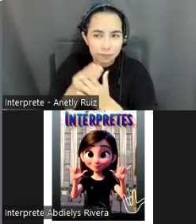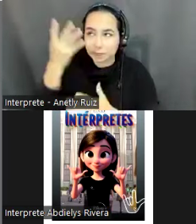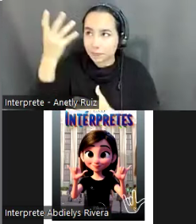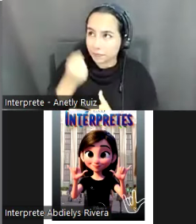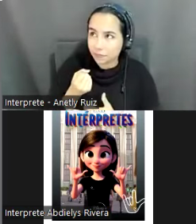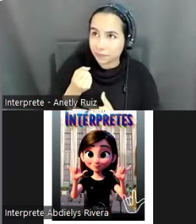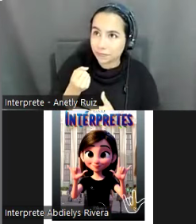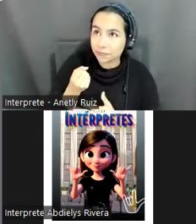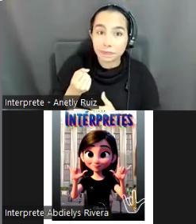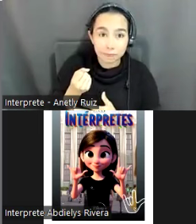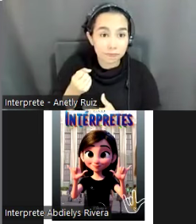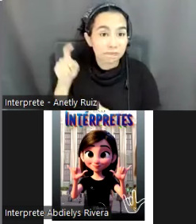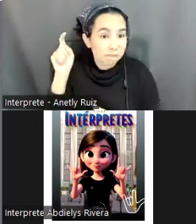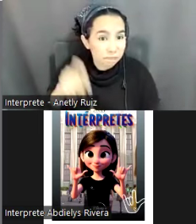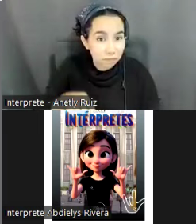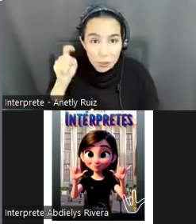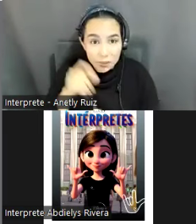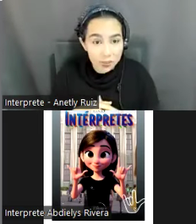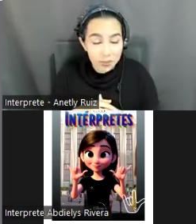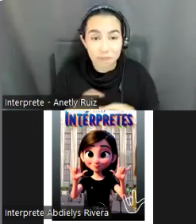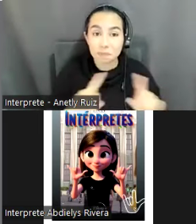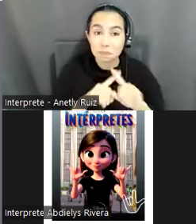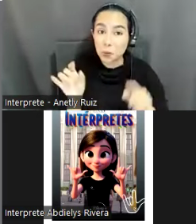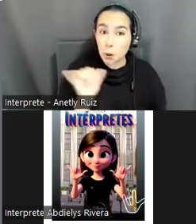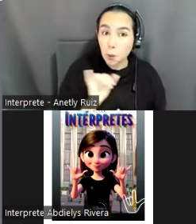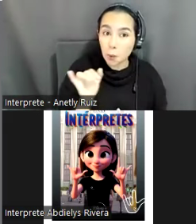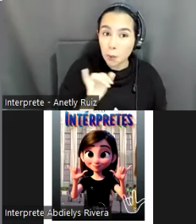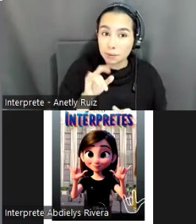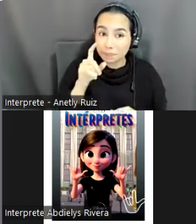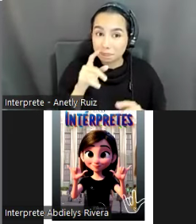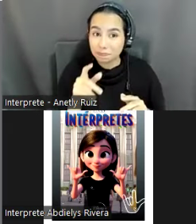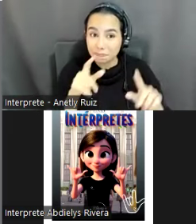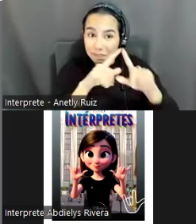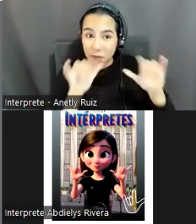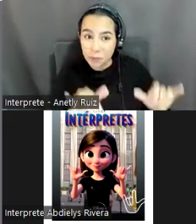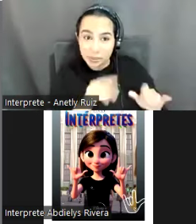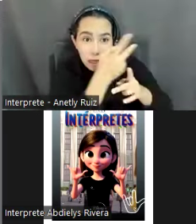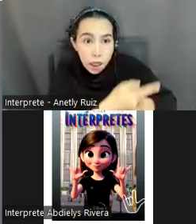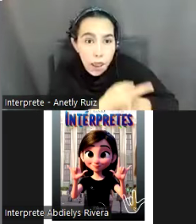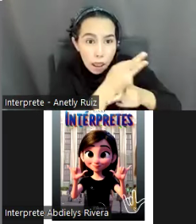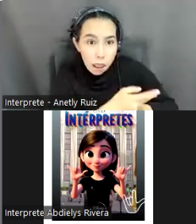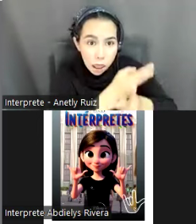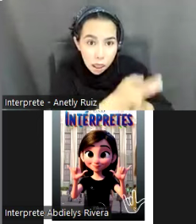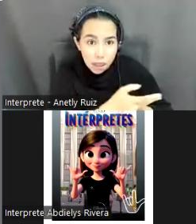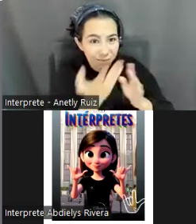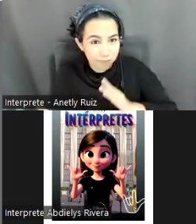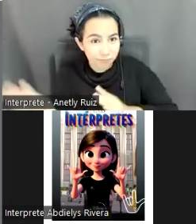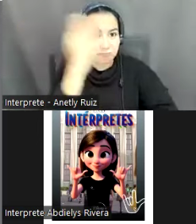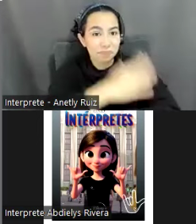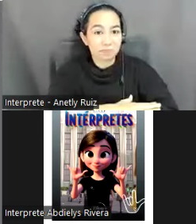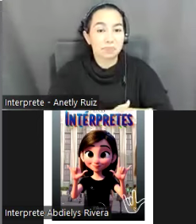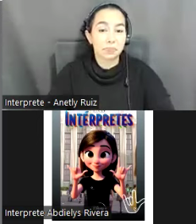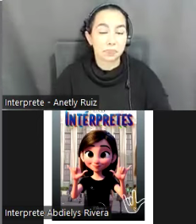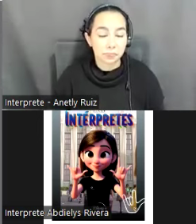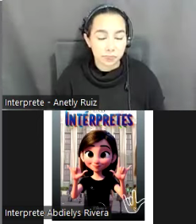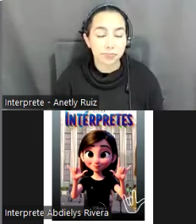esa economía, ese ingreso, pero también tiene que cuidar al familiar a la misma vez. Y es lo que observamos, ¿verdad? Así que yo creo que